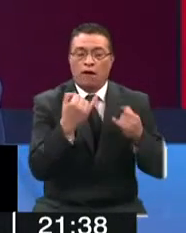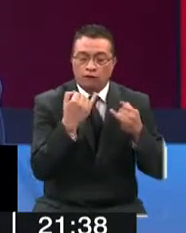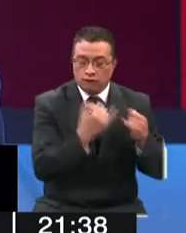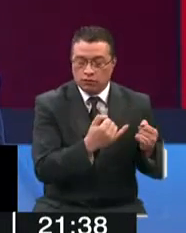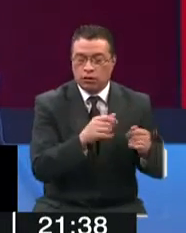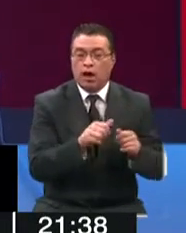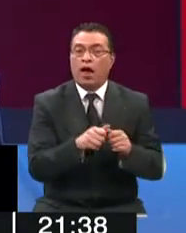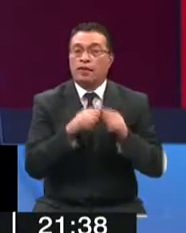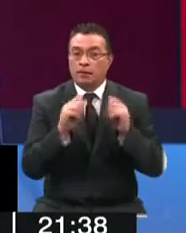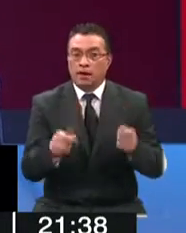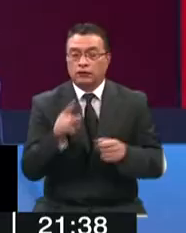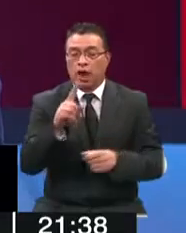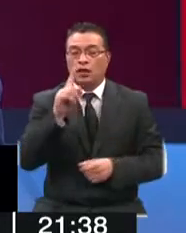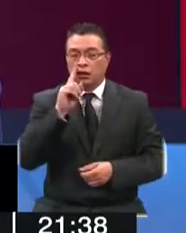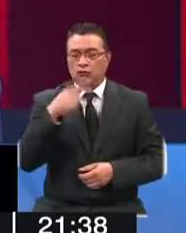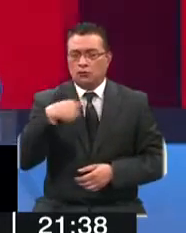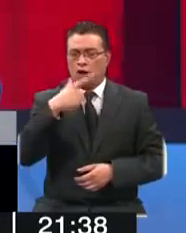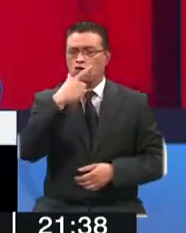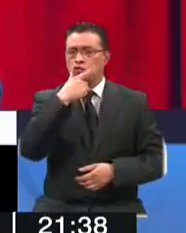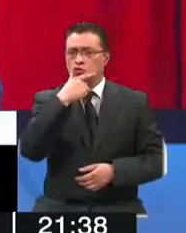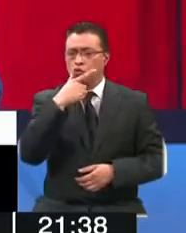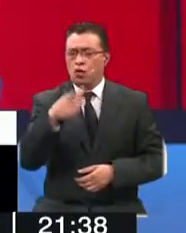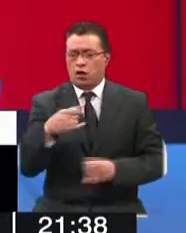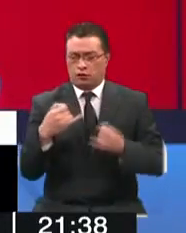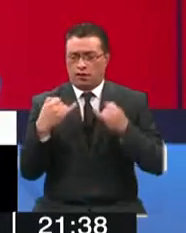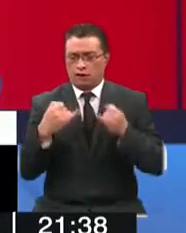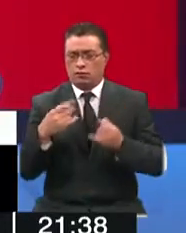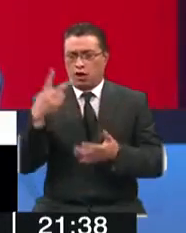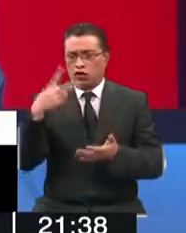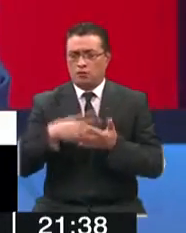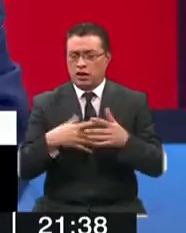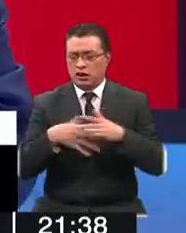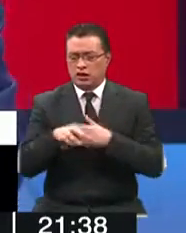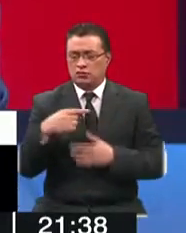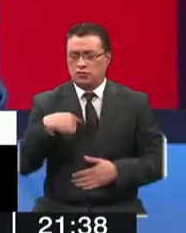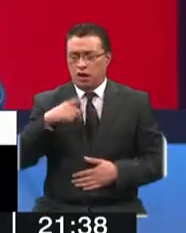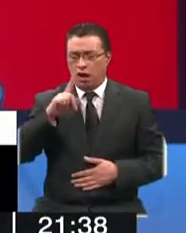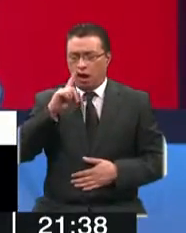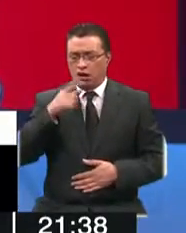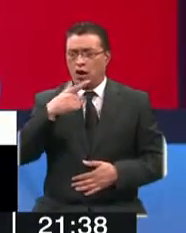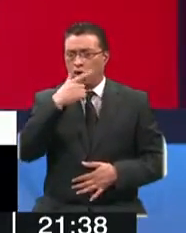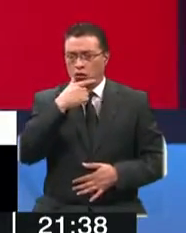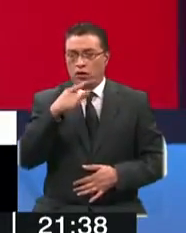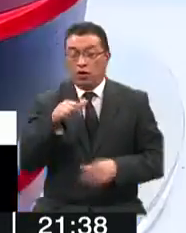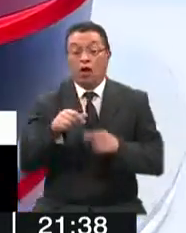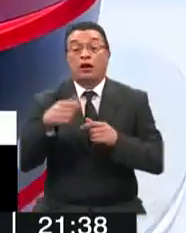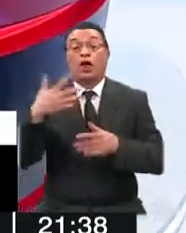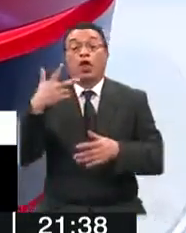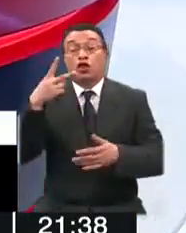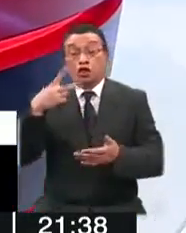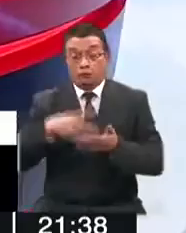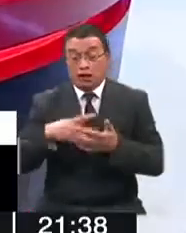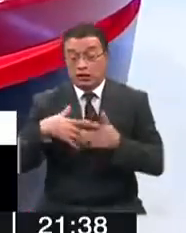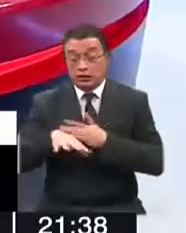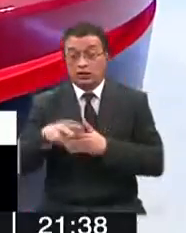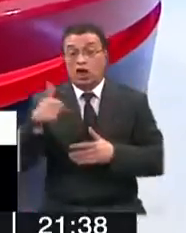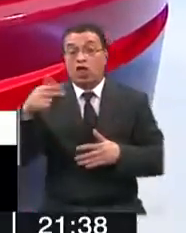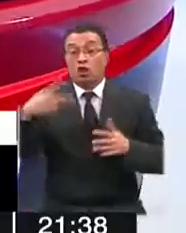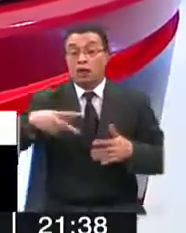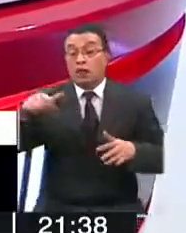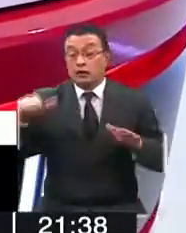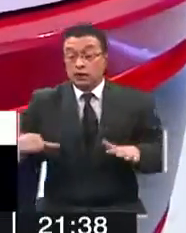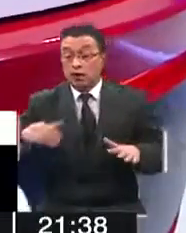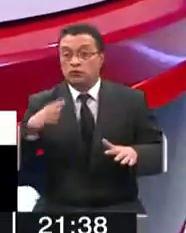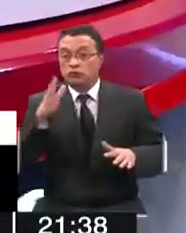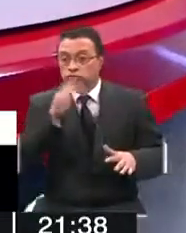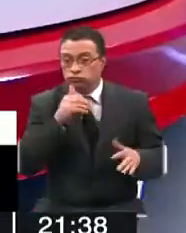además tenía dudas respecto del informe de los estados financieros de 2015. Entonces, la ausencia de estados financieros 2015, 2016, y atendía a toda